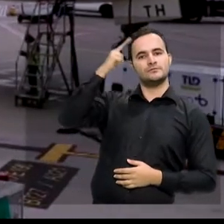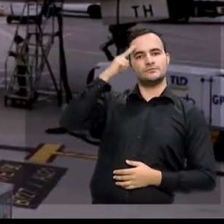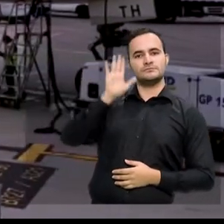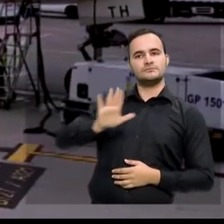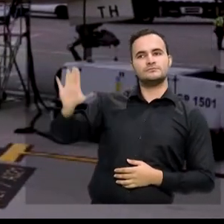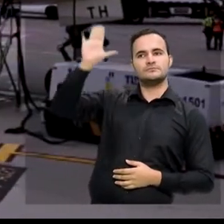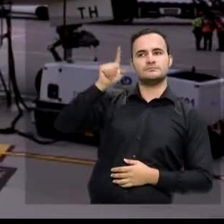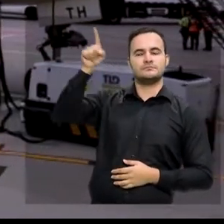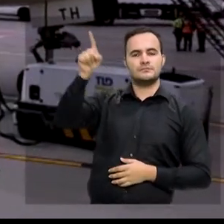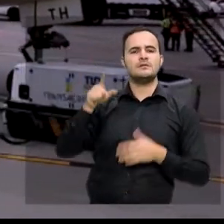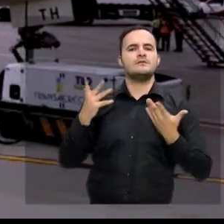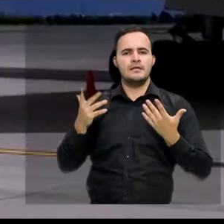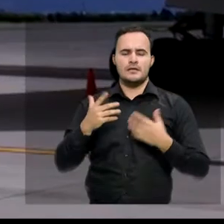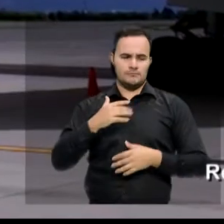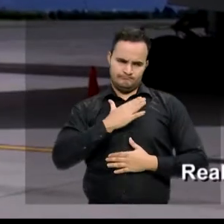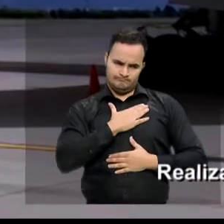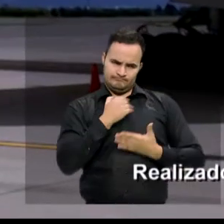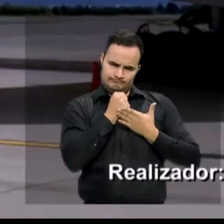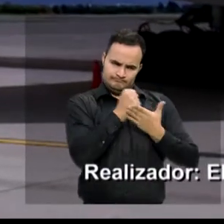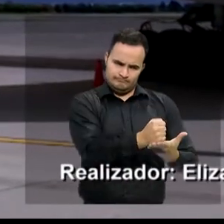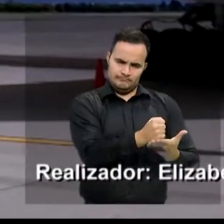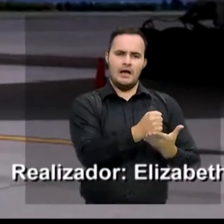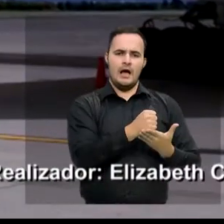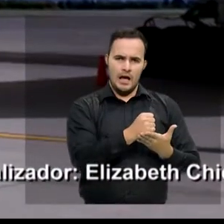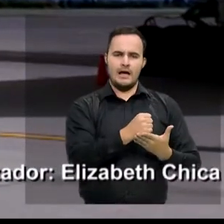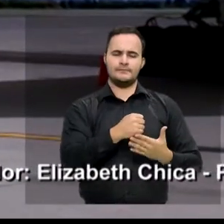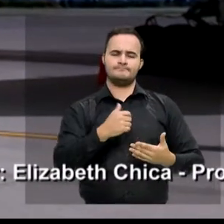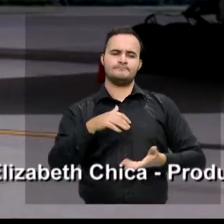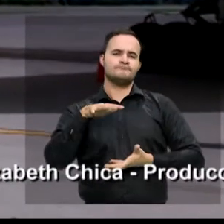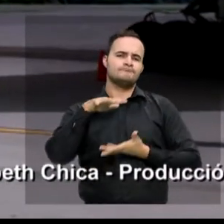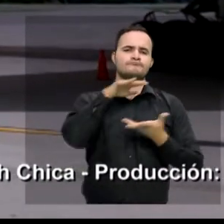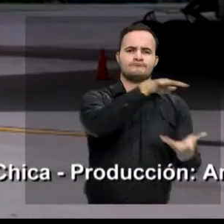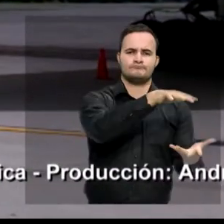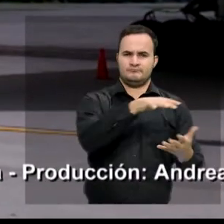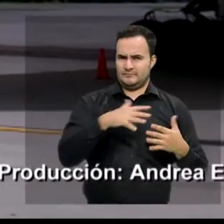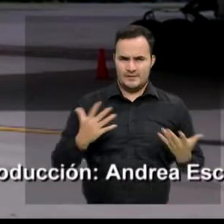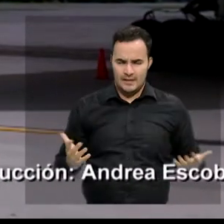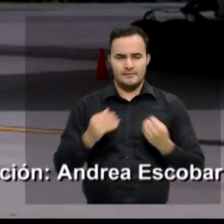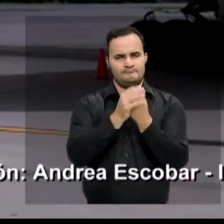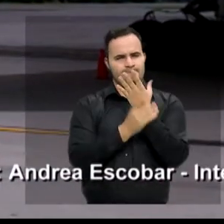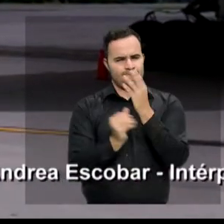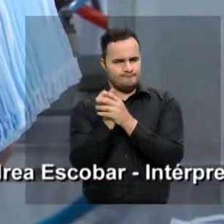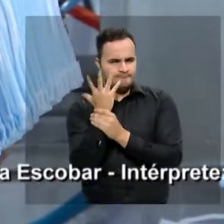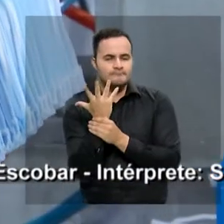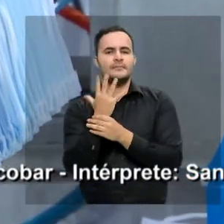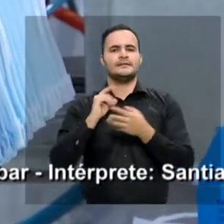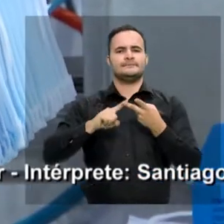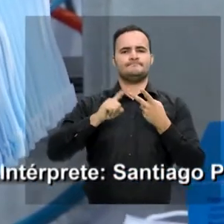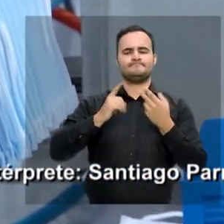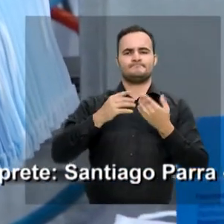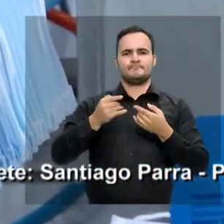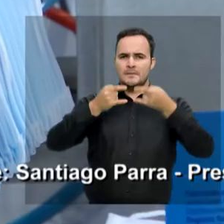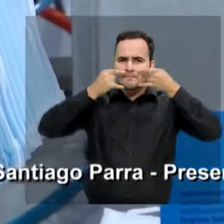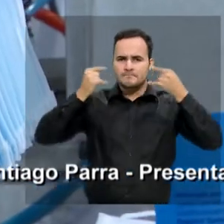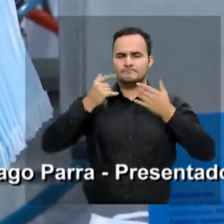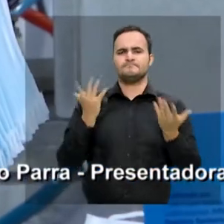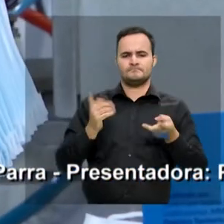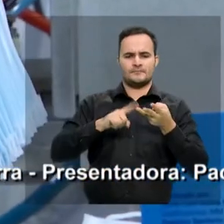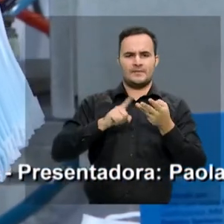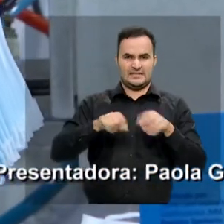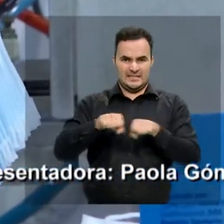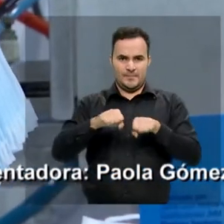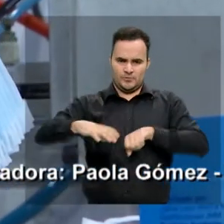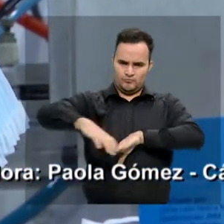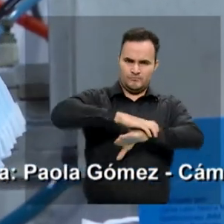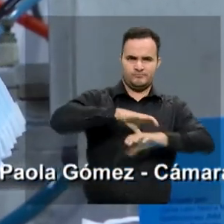Emiratos Árabes Unidos, en una nueva muestra de solidaridad con Medellín, entregará una donación grande de guantes, mascarillas,